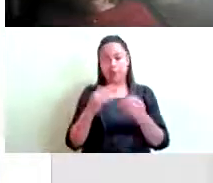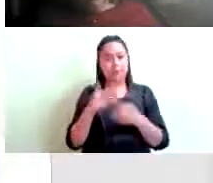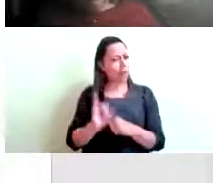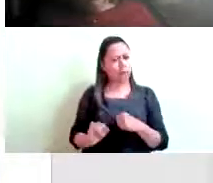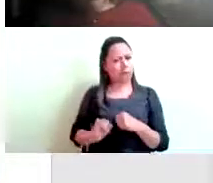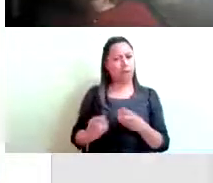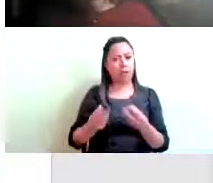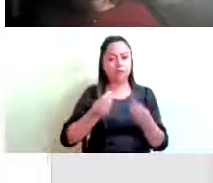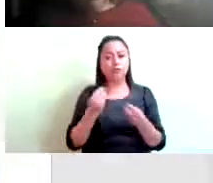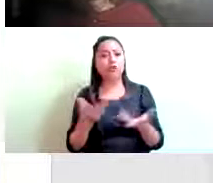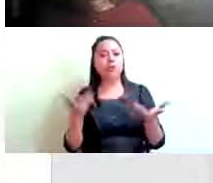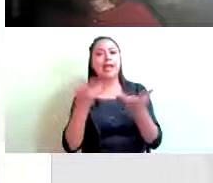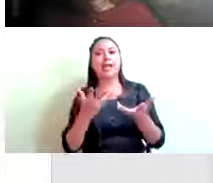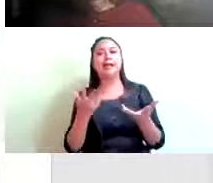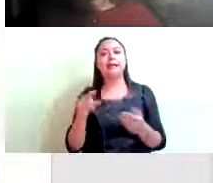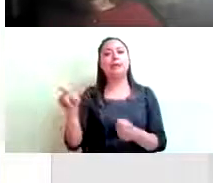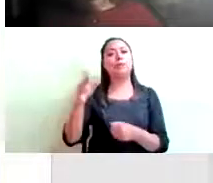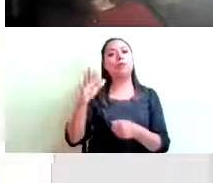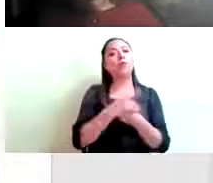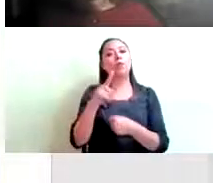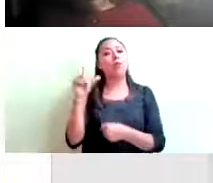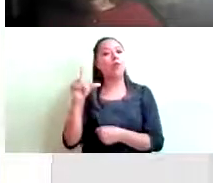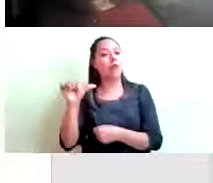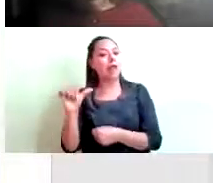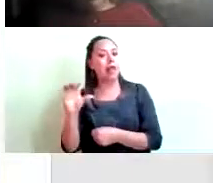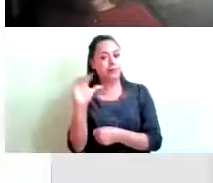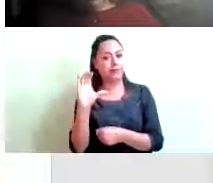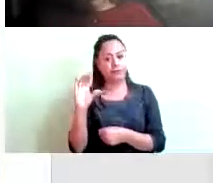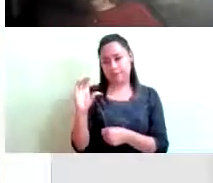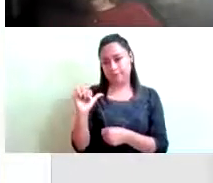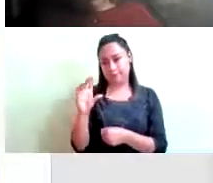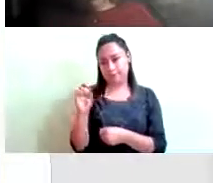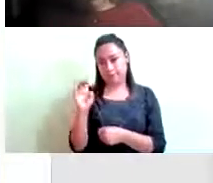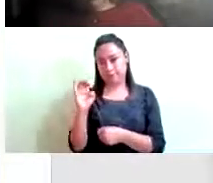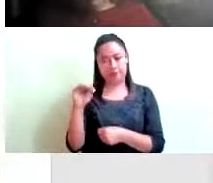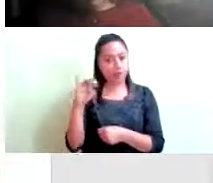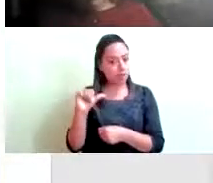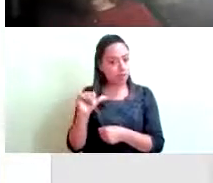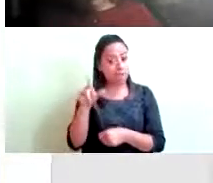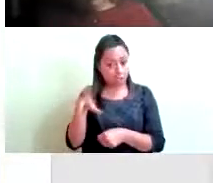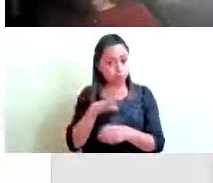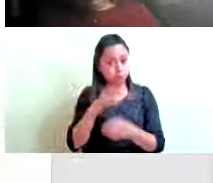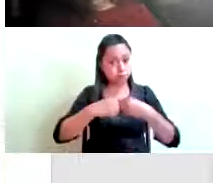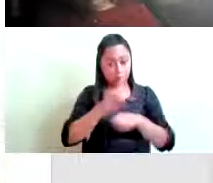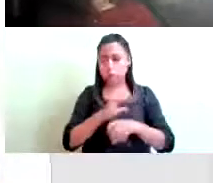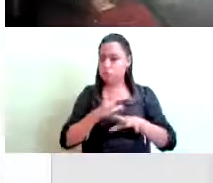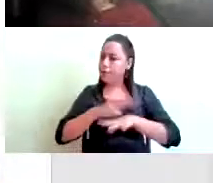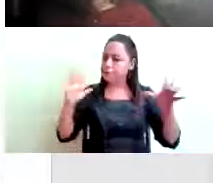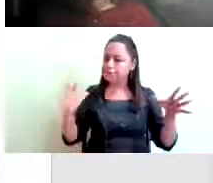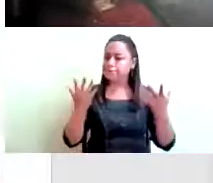parte de la academia desde hace tiempo también, en donde hay una oportunidad muy grande incluso de plantearnos el